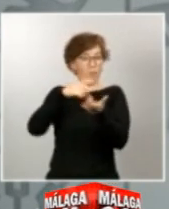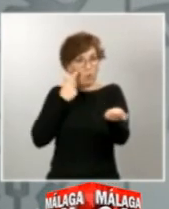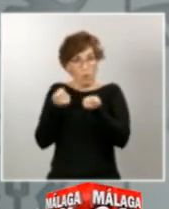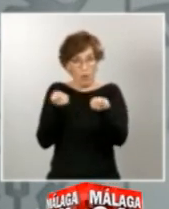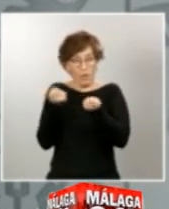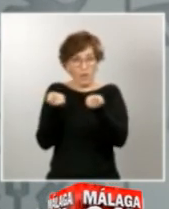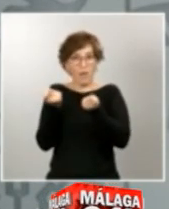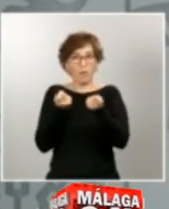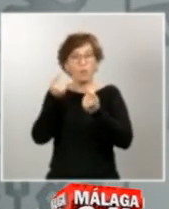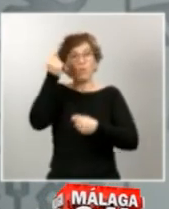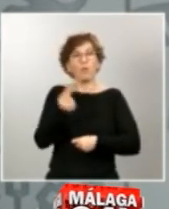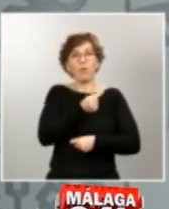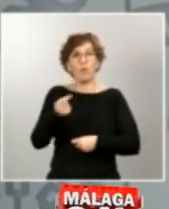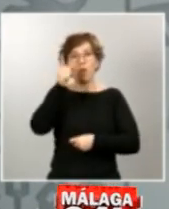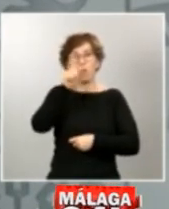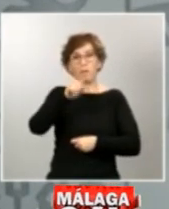de